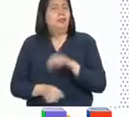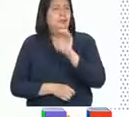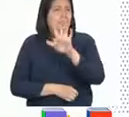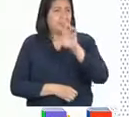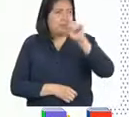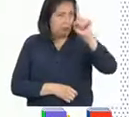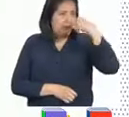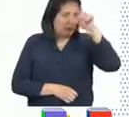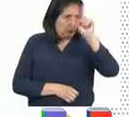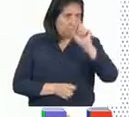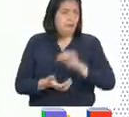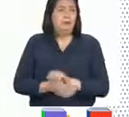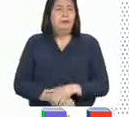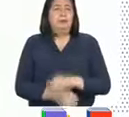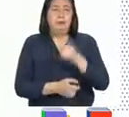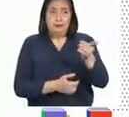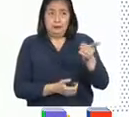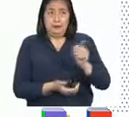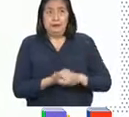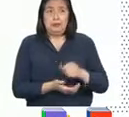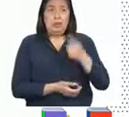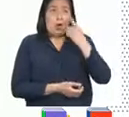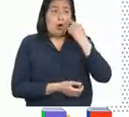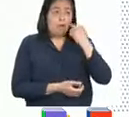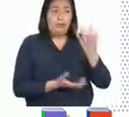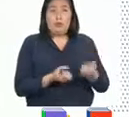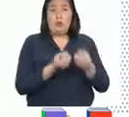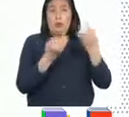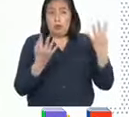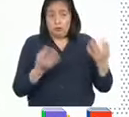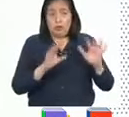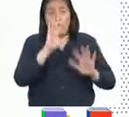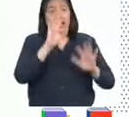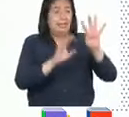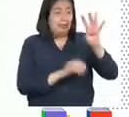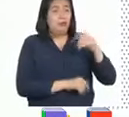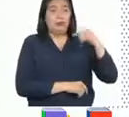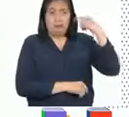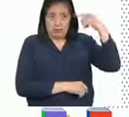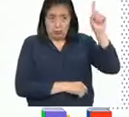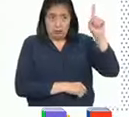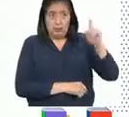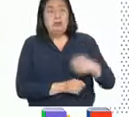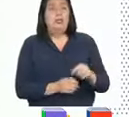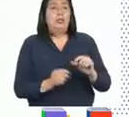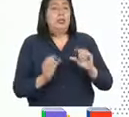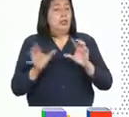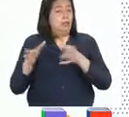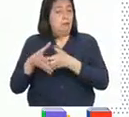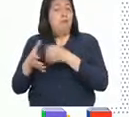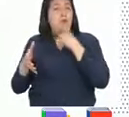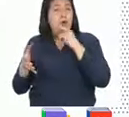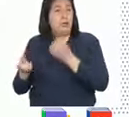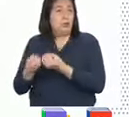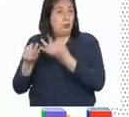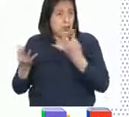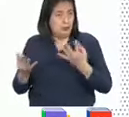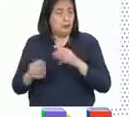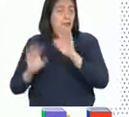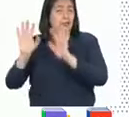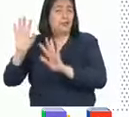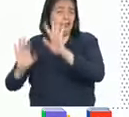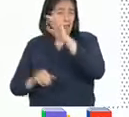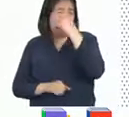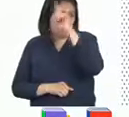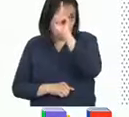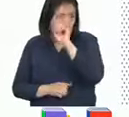31 millones. La población de varones, es decir, 14 millones. La población de mujeres, es